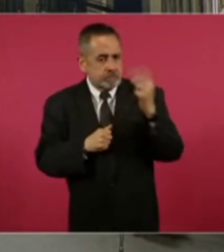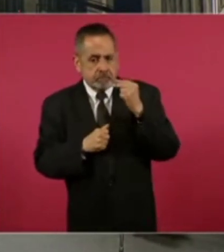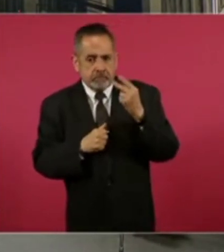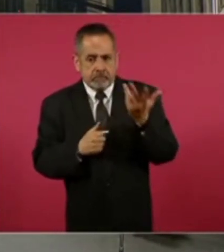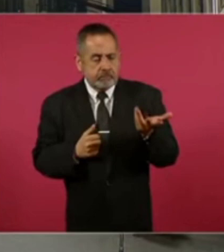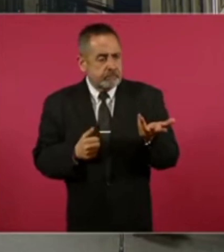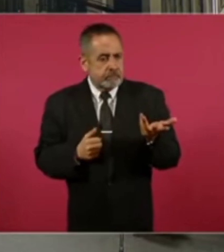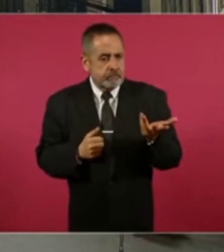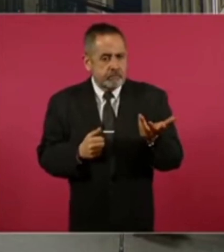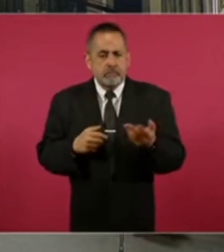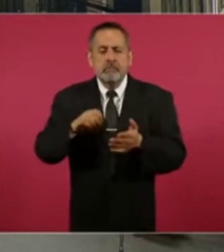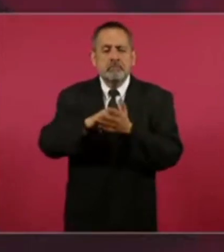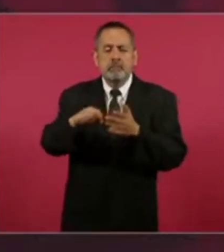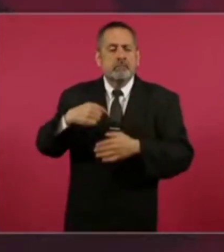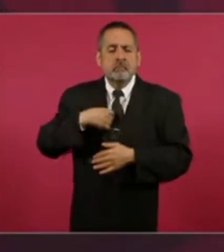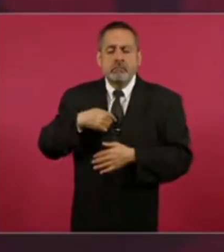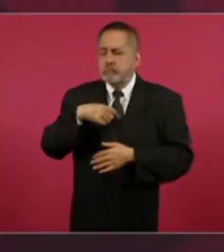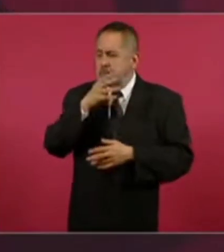vender chips